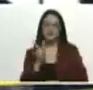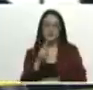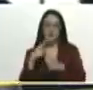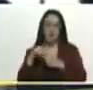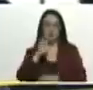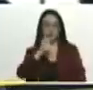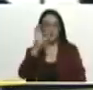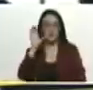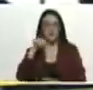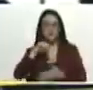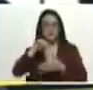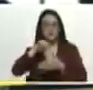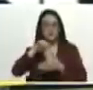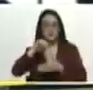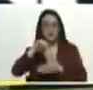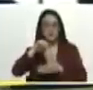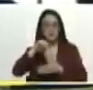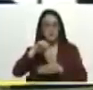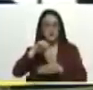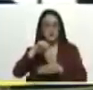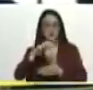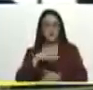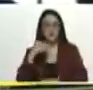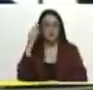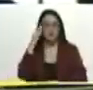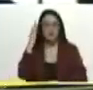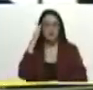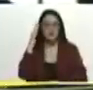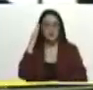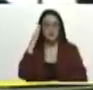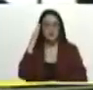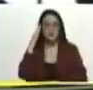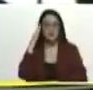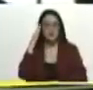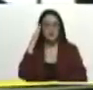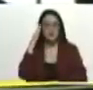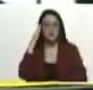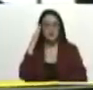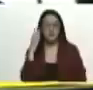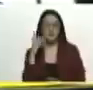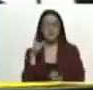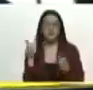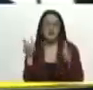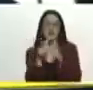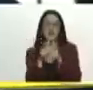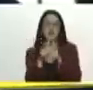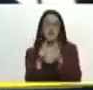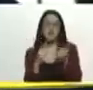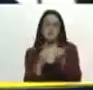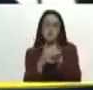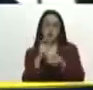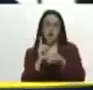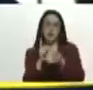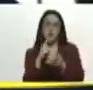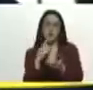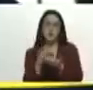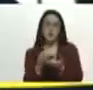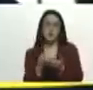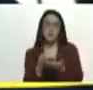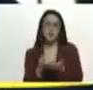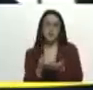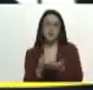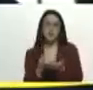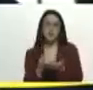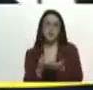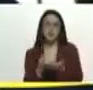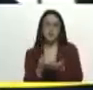otros países suramericanos. Y quisiera saber si dentro de la reunión fue abordada alguna propuesta para